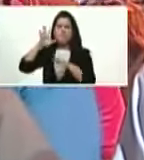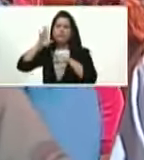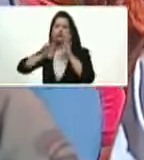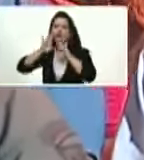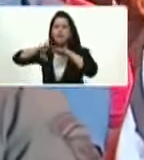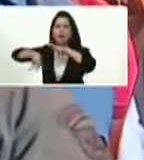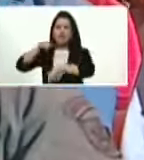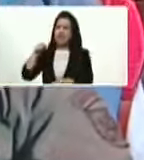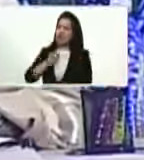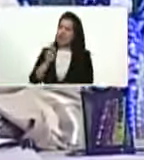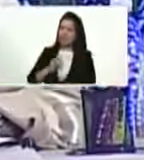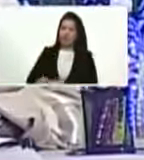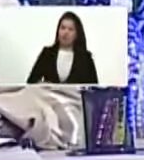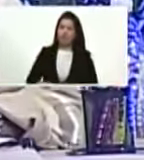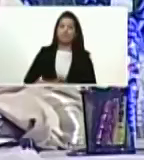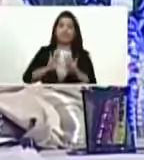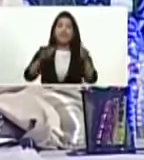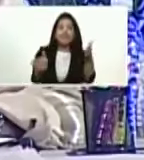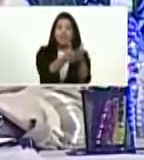Y si digo cemento, pido